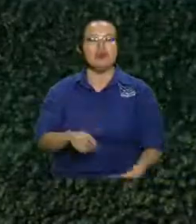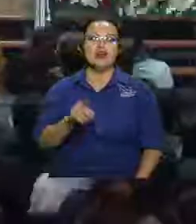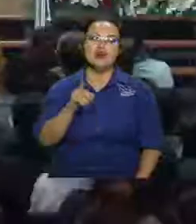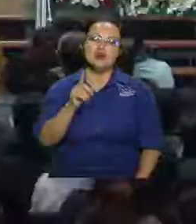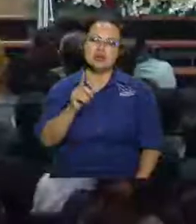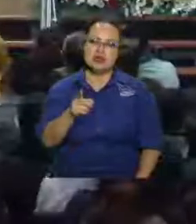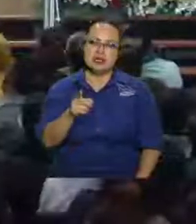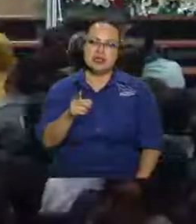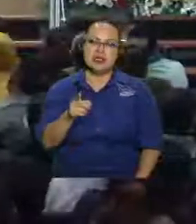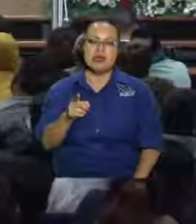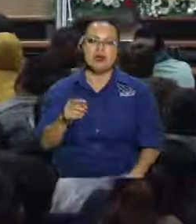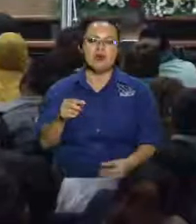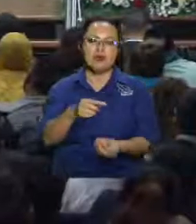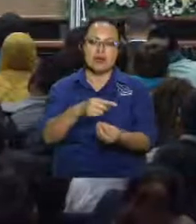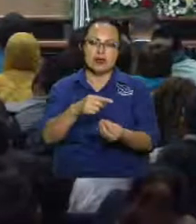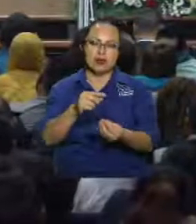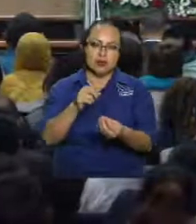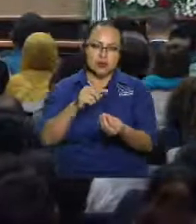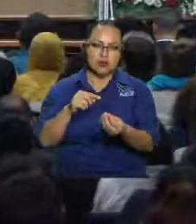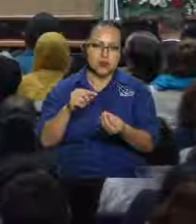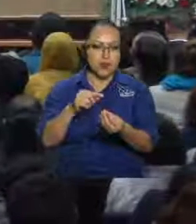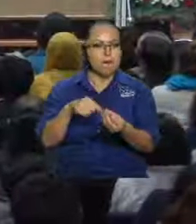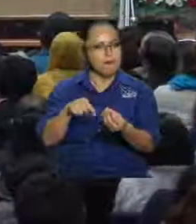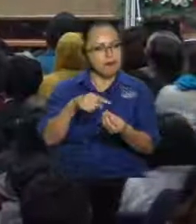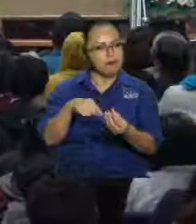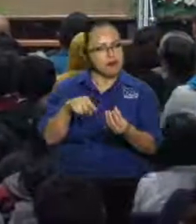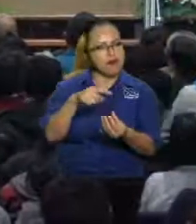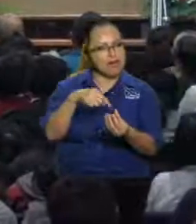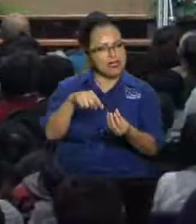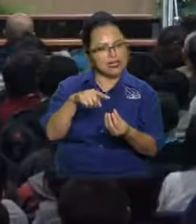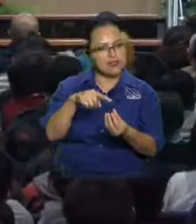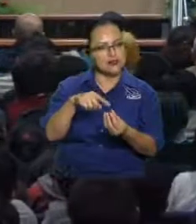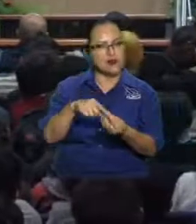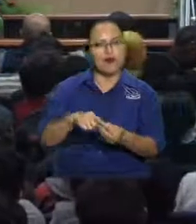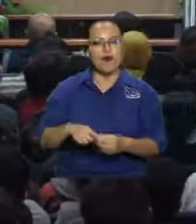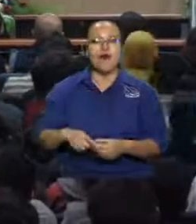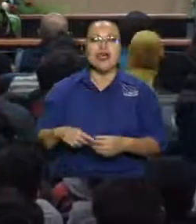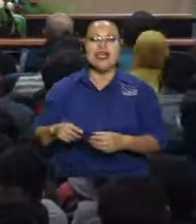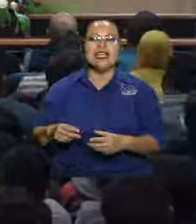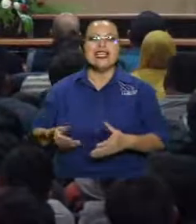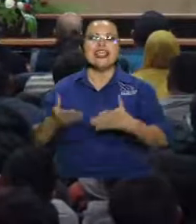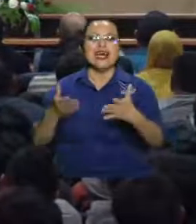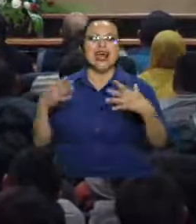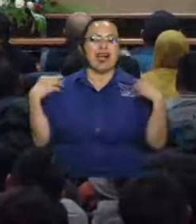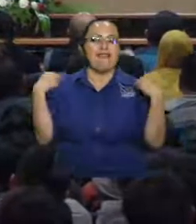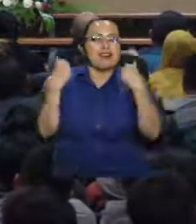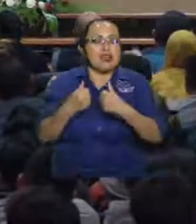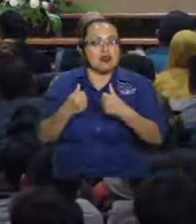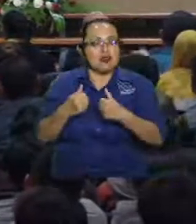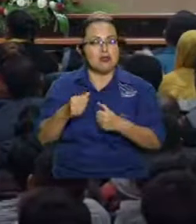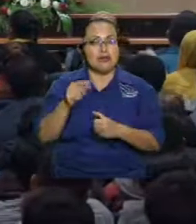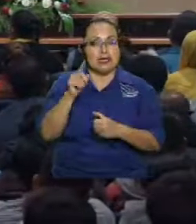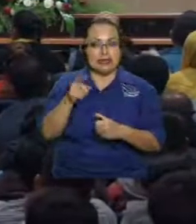usted le está ayudando, dándole suéteres para que usted los venda. Y como está haciendo frío, le está yendo